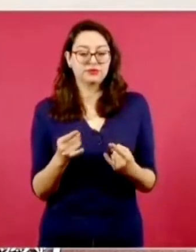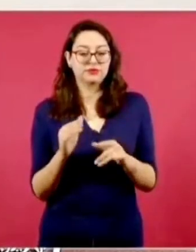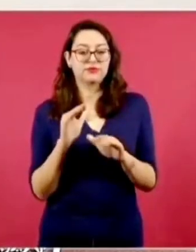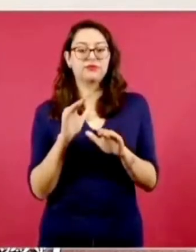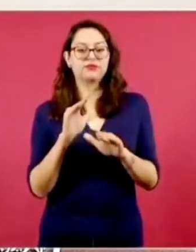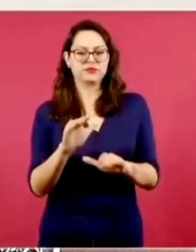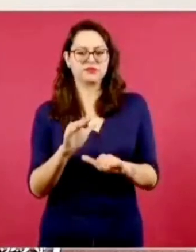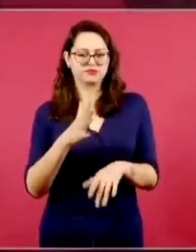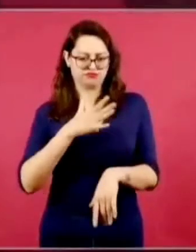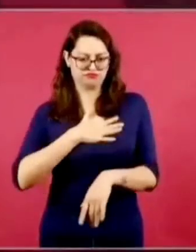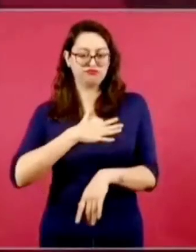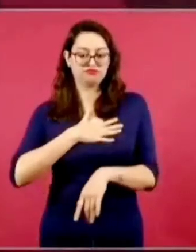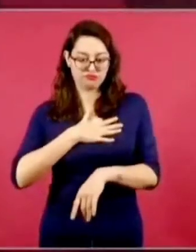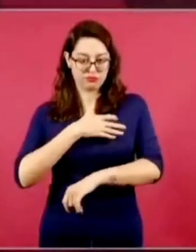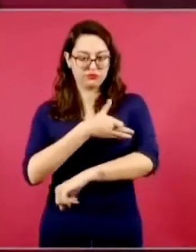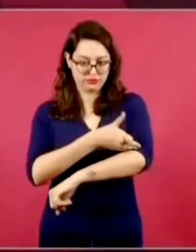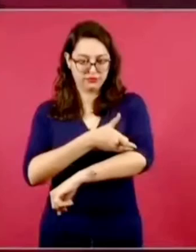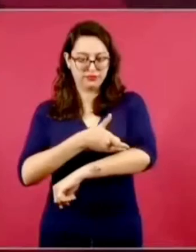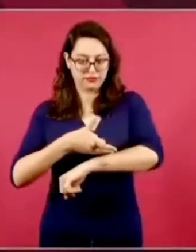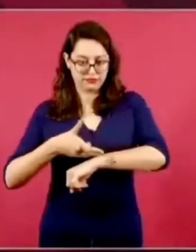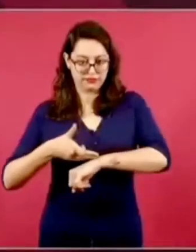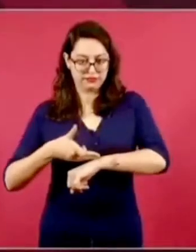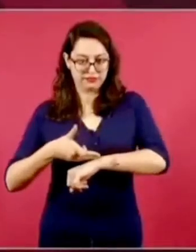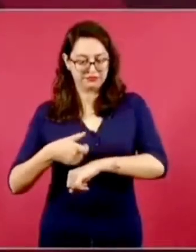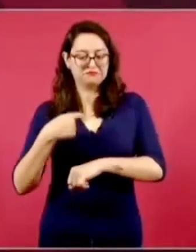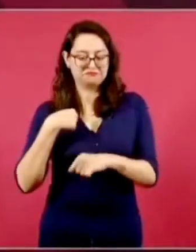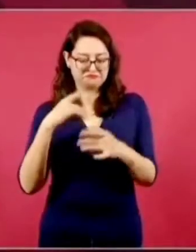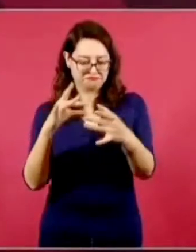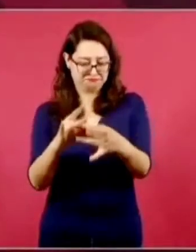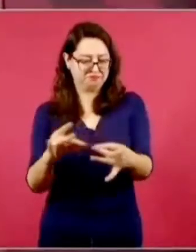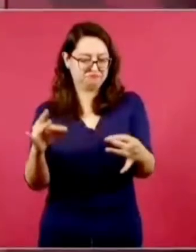con mi familia, se las voy a contar.